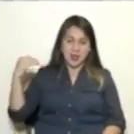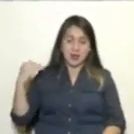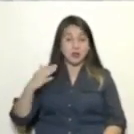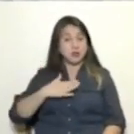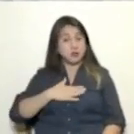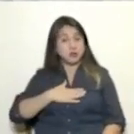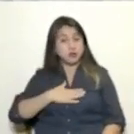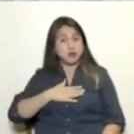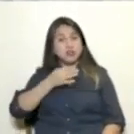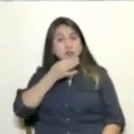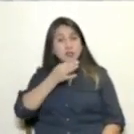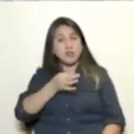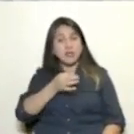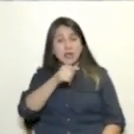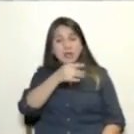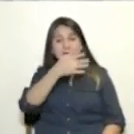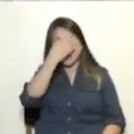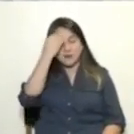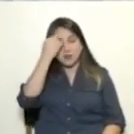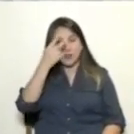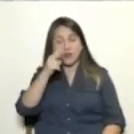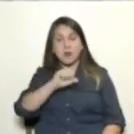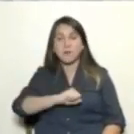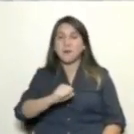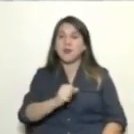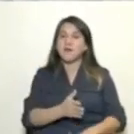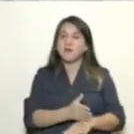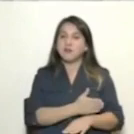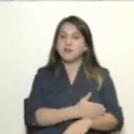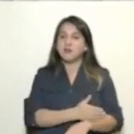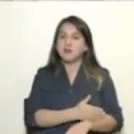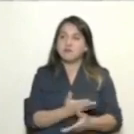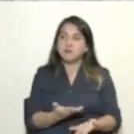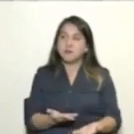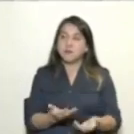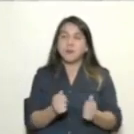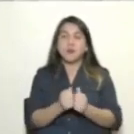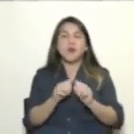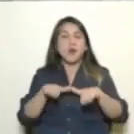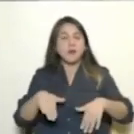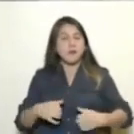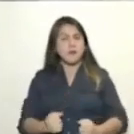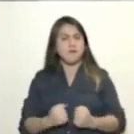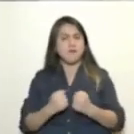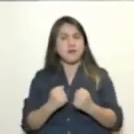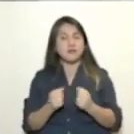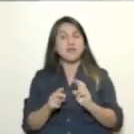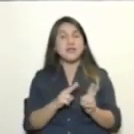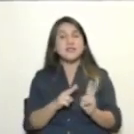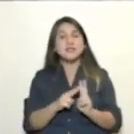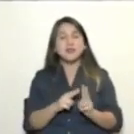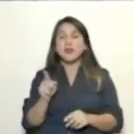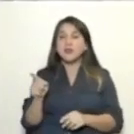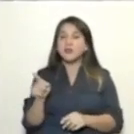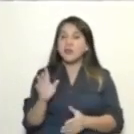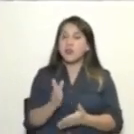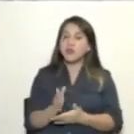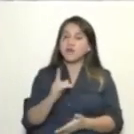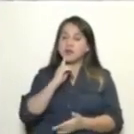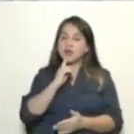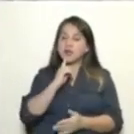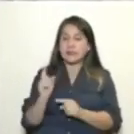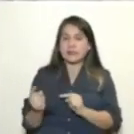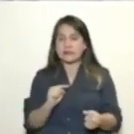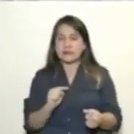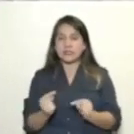Yo lo que diría es, él se olvidó de la prevención. Uh-huh. O sea, con la misma fuerza que hicieron aquello, debía haber puesto en